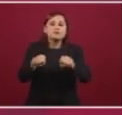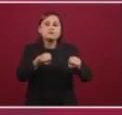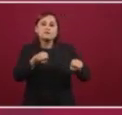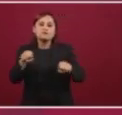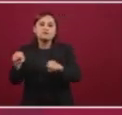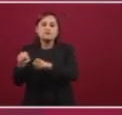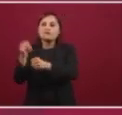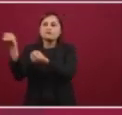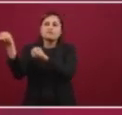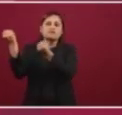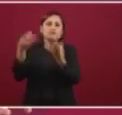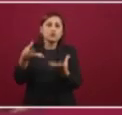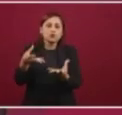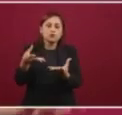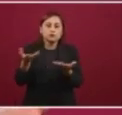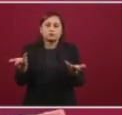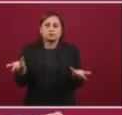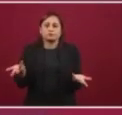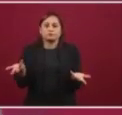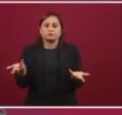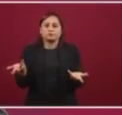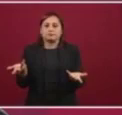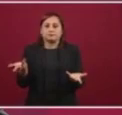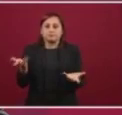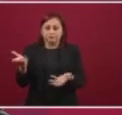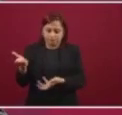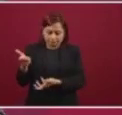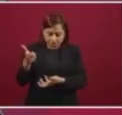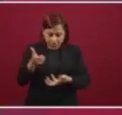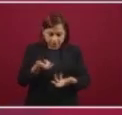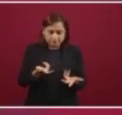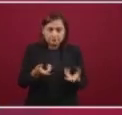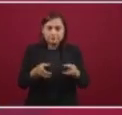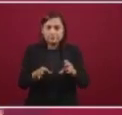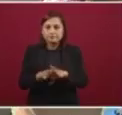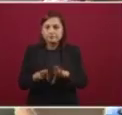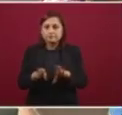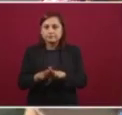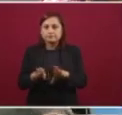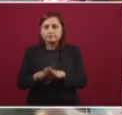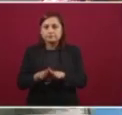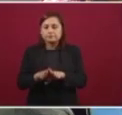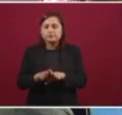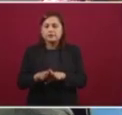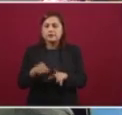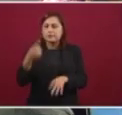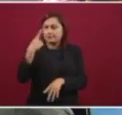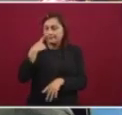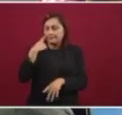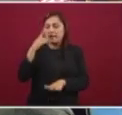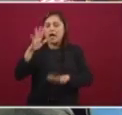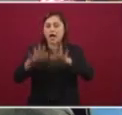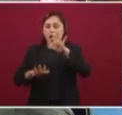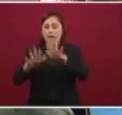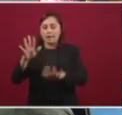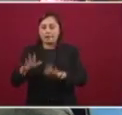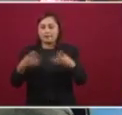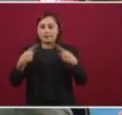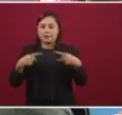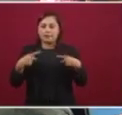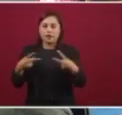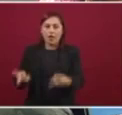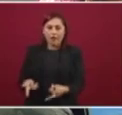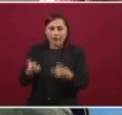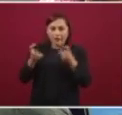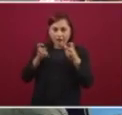fondos, muchas veces no es que se roben el dinero, es que no